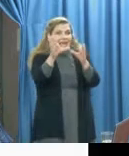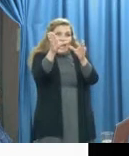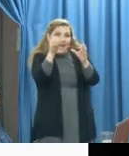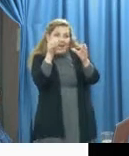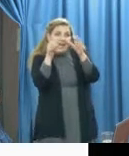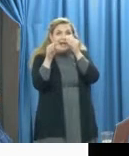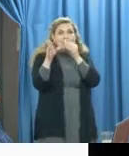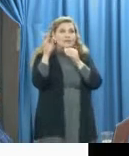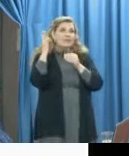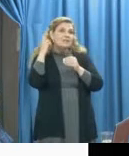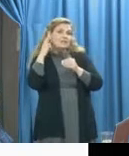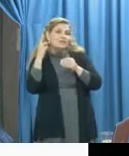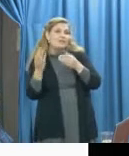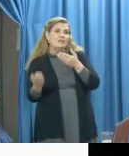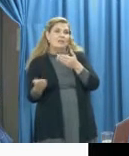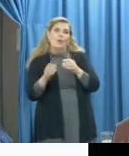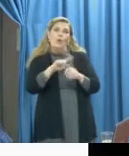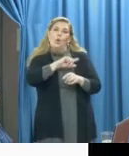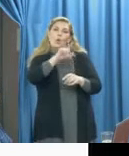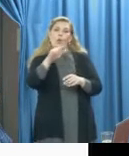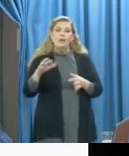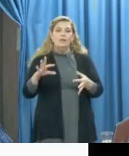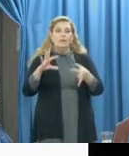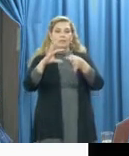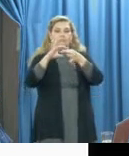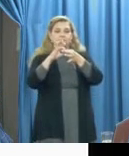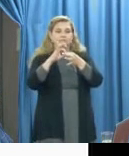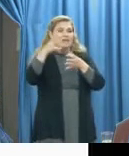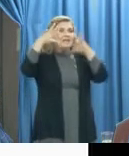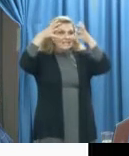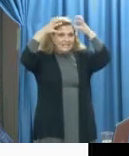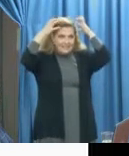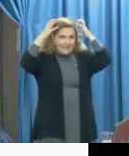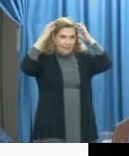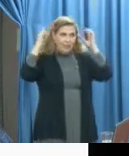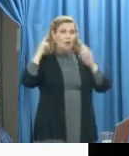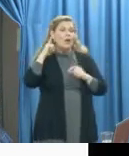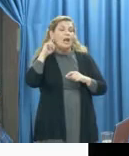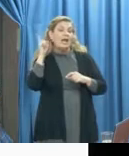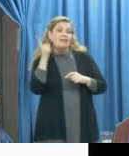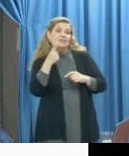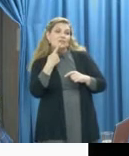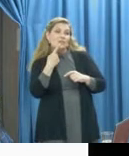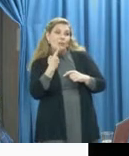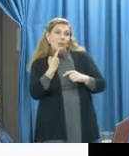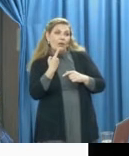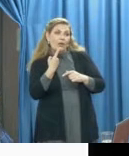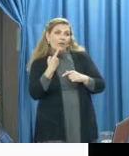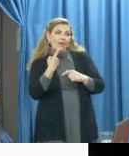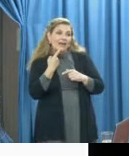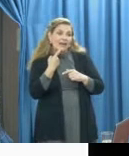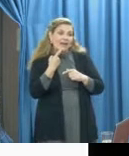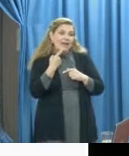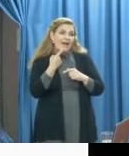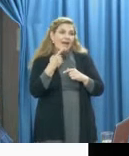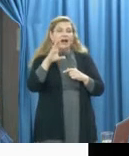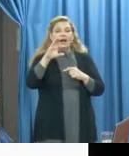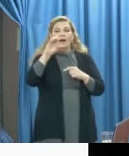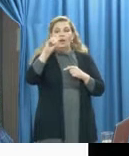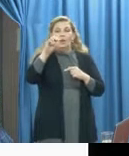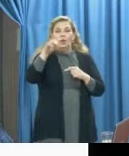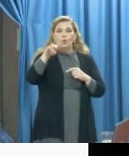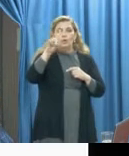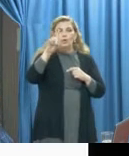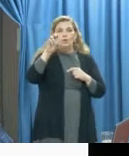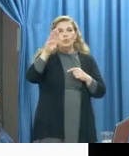mandarla directo a cerebro. De tal manera que las sorderas de transmisión o conductiva se dan por daño a